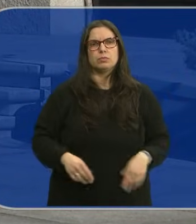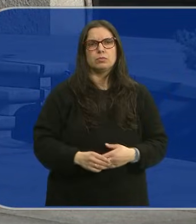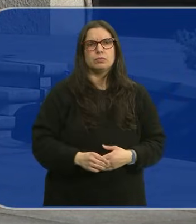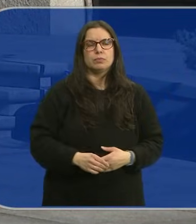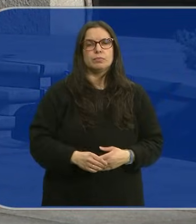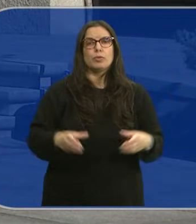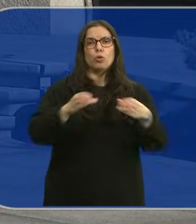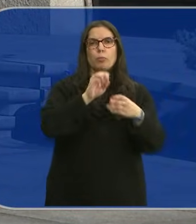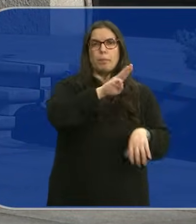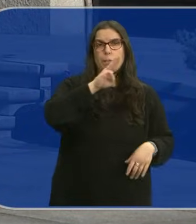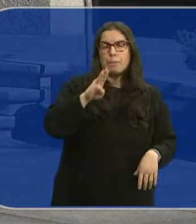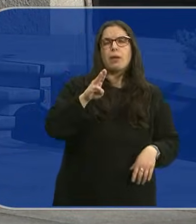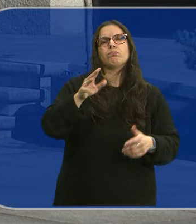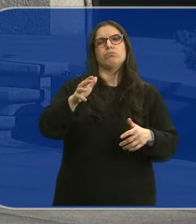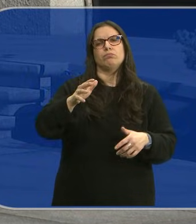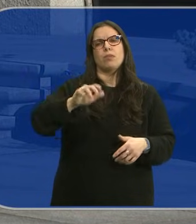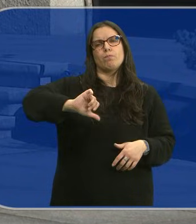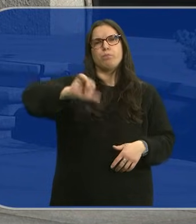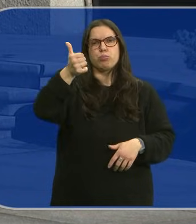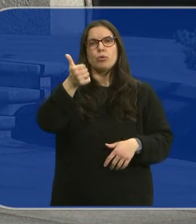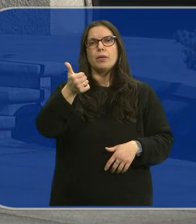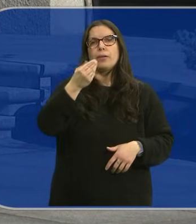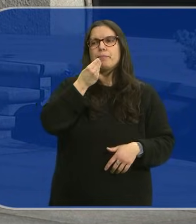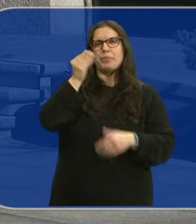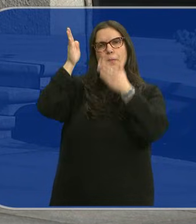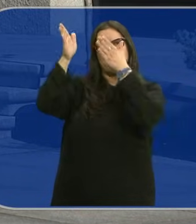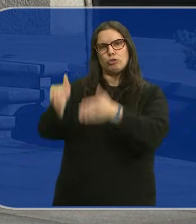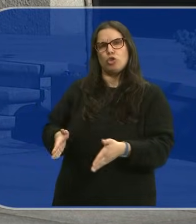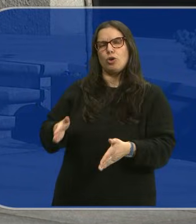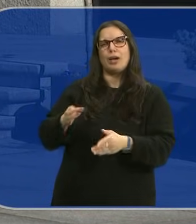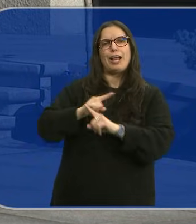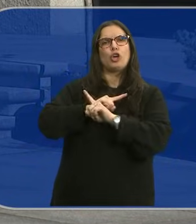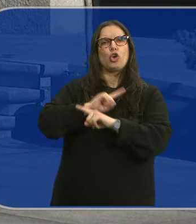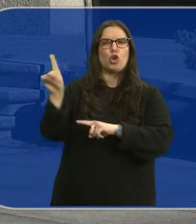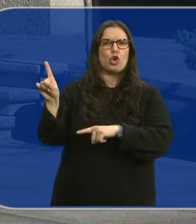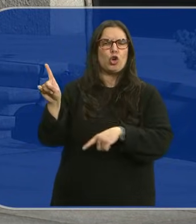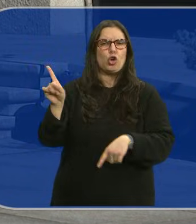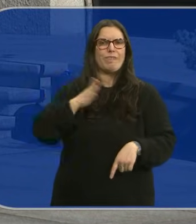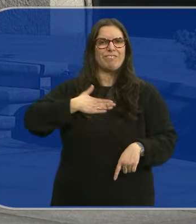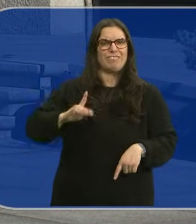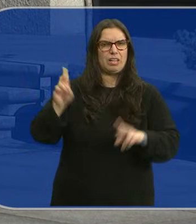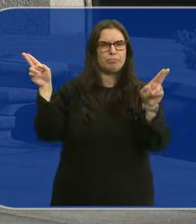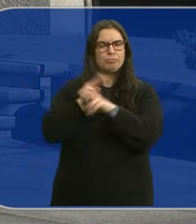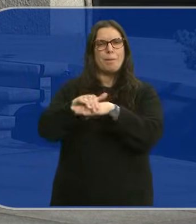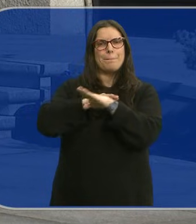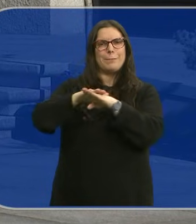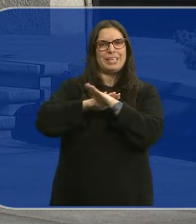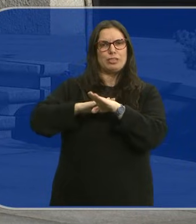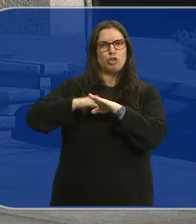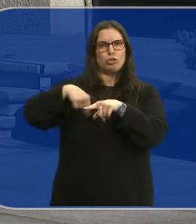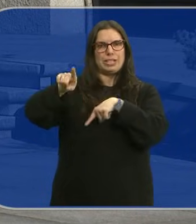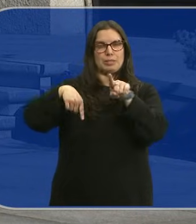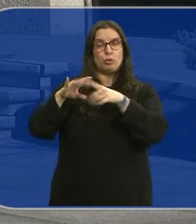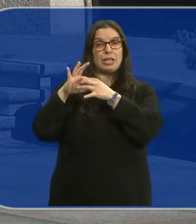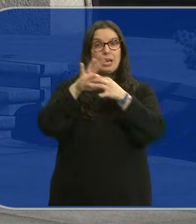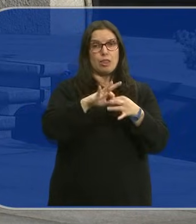Con los votos del Partido Popular se ha aprobado la moción que considera persona non grata al ministro Óscar Puente. Es en